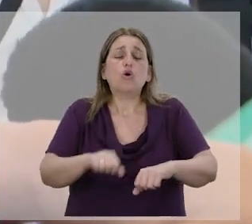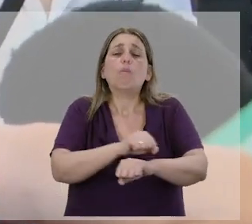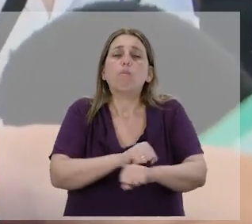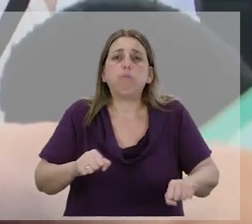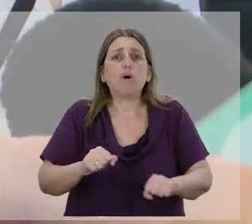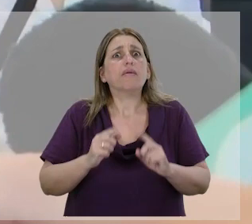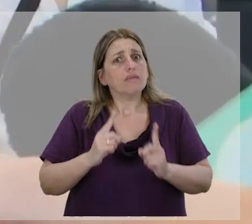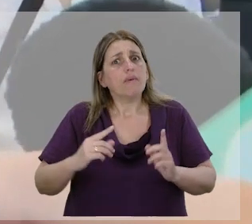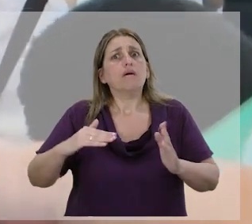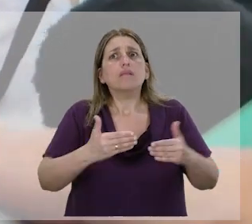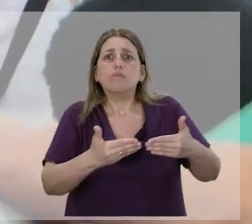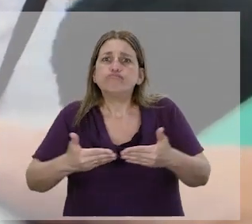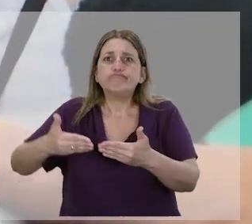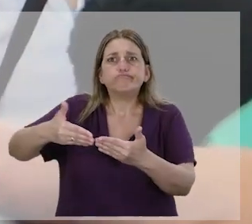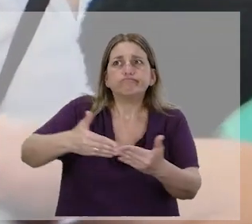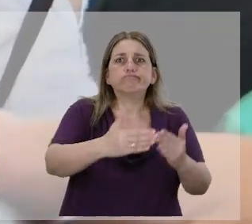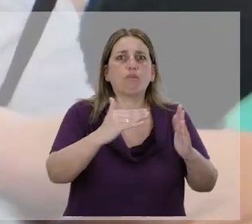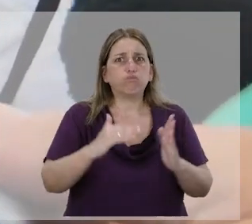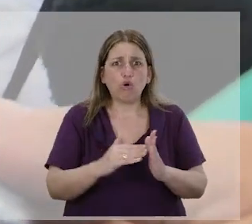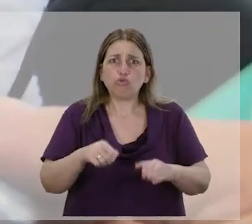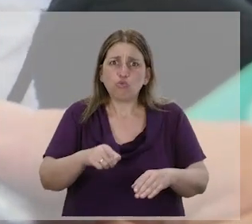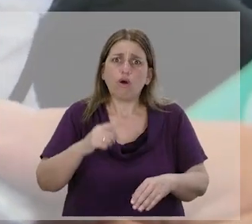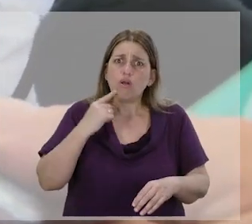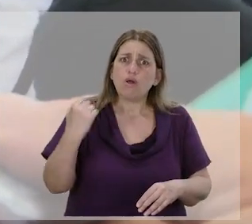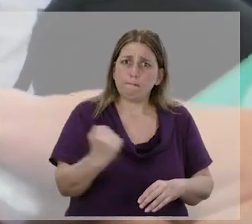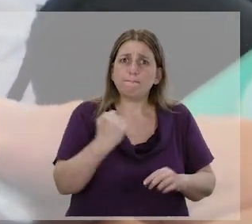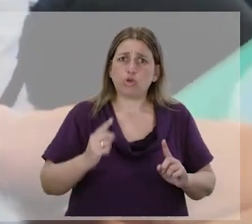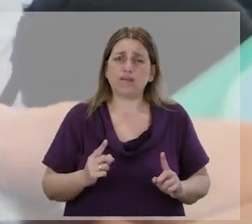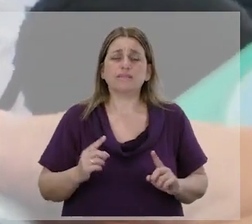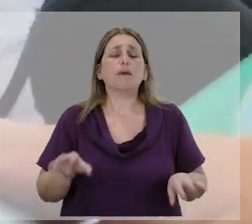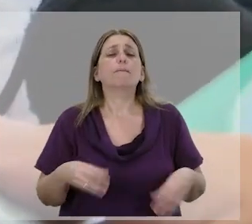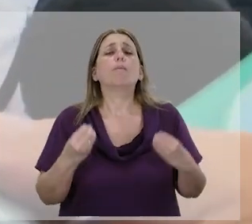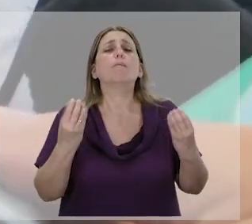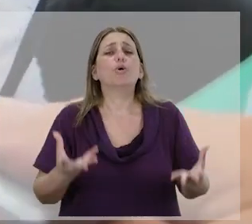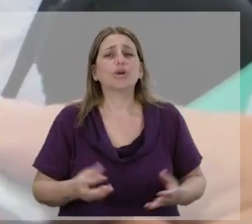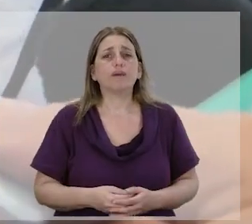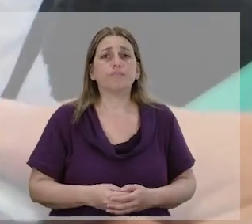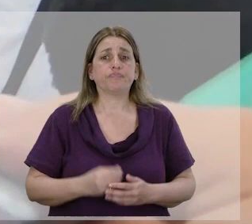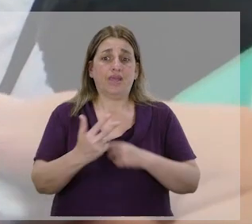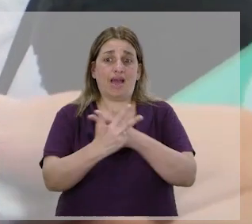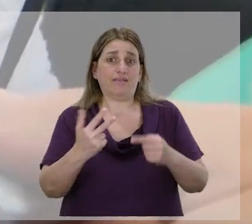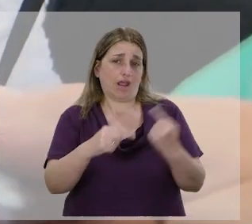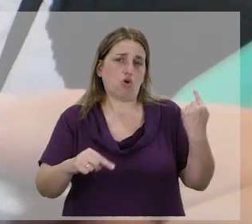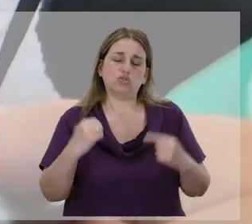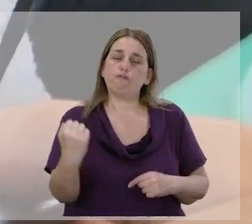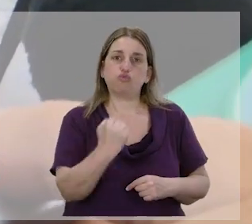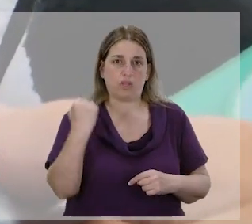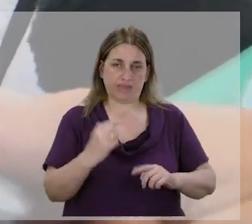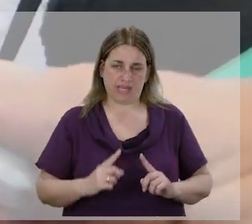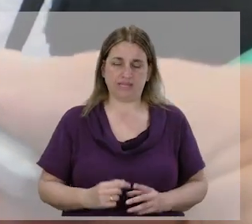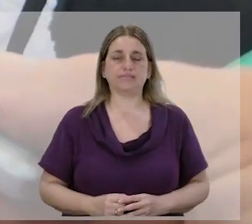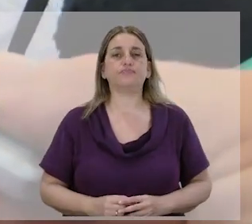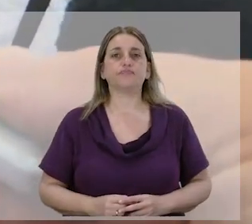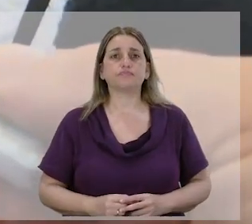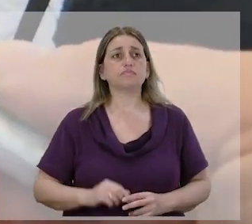puede tener desarrollos portuarios importantes. ¿Por qué? Porque hay tres